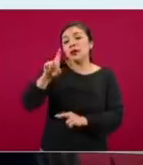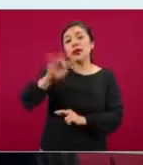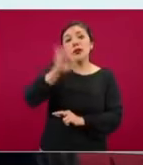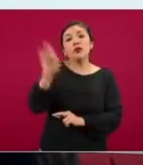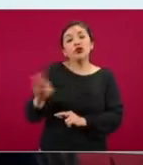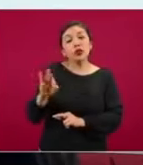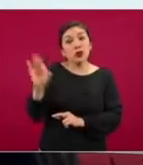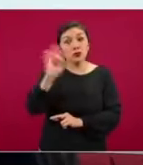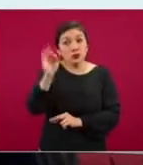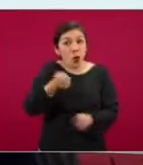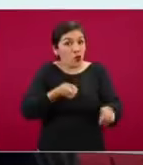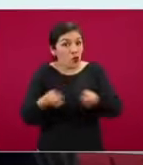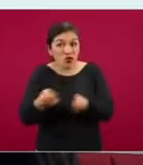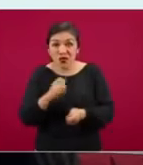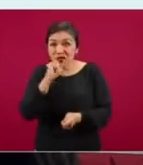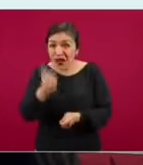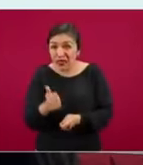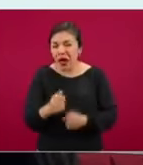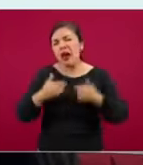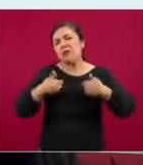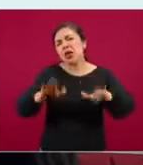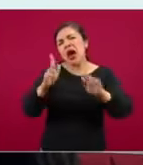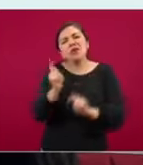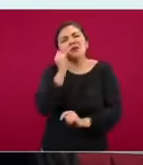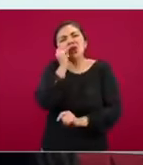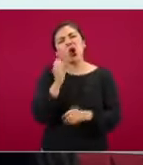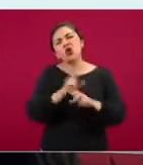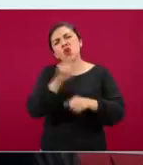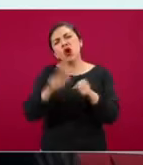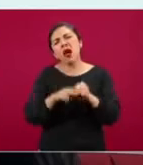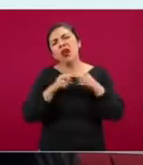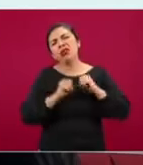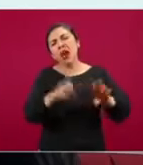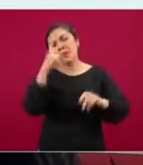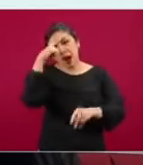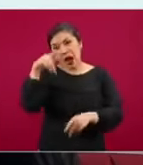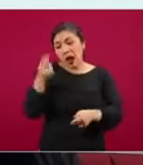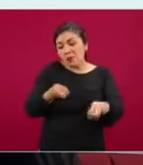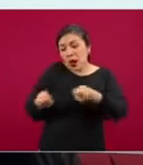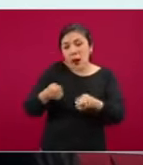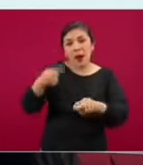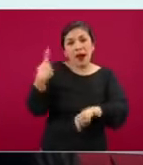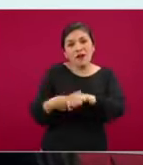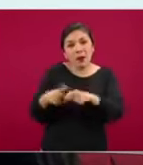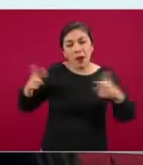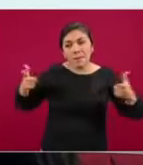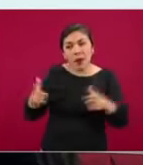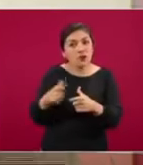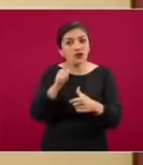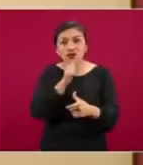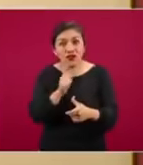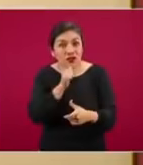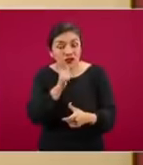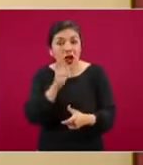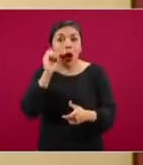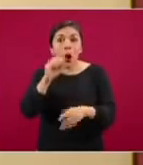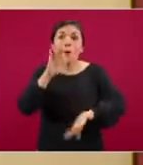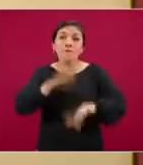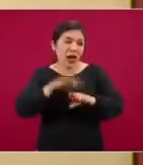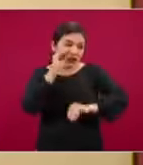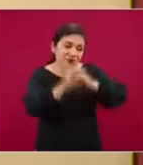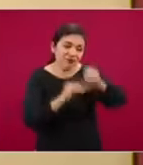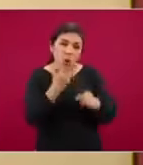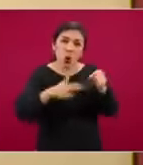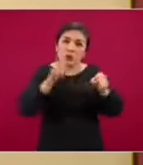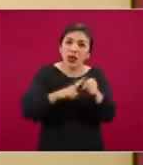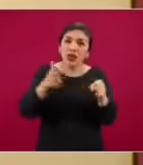es controlada a través de acciones comunitarias para disminuir los contagios o a través de la reconversión y expansión